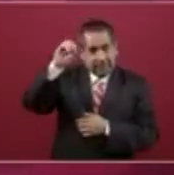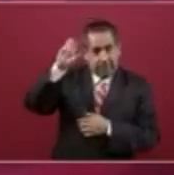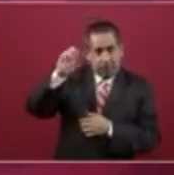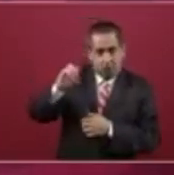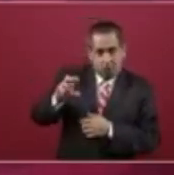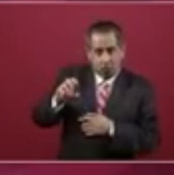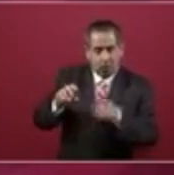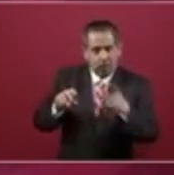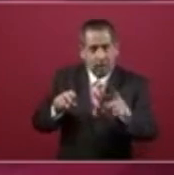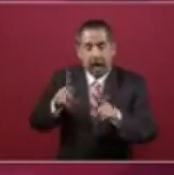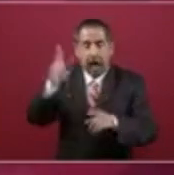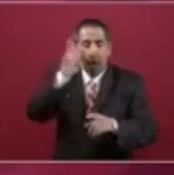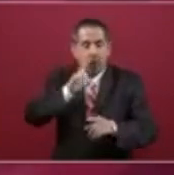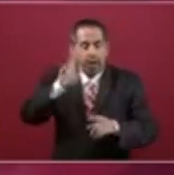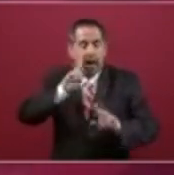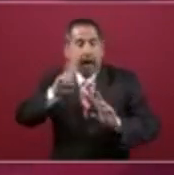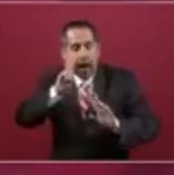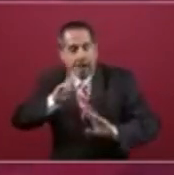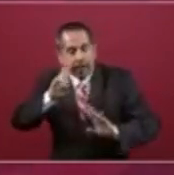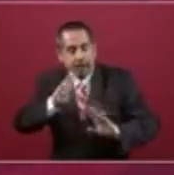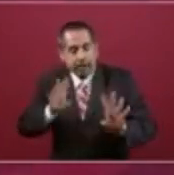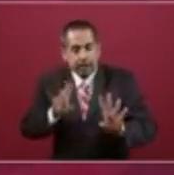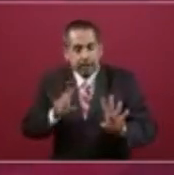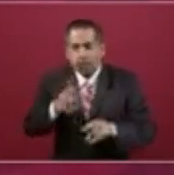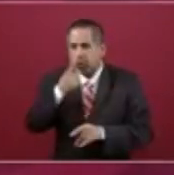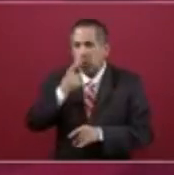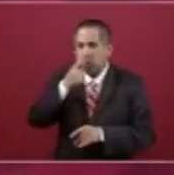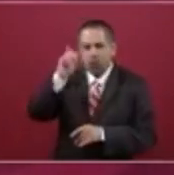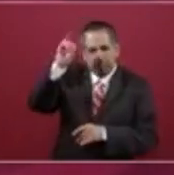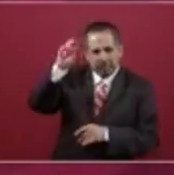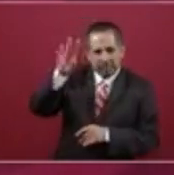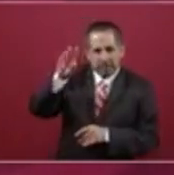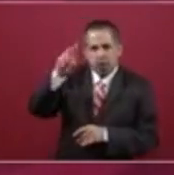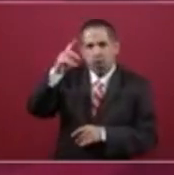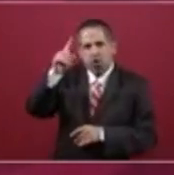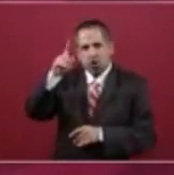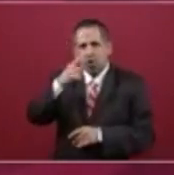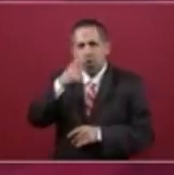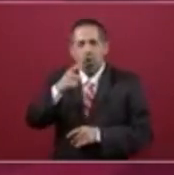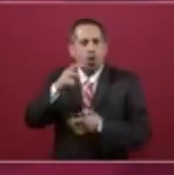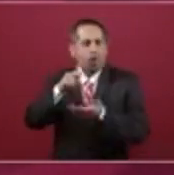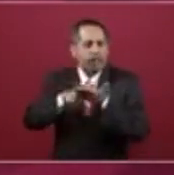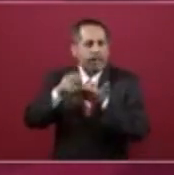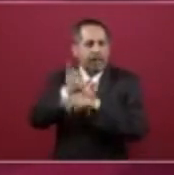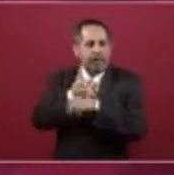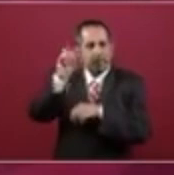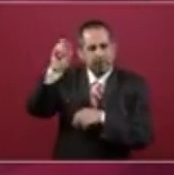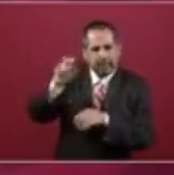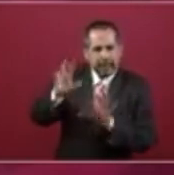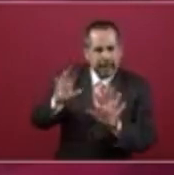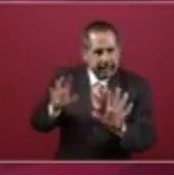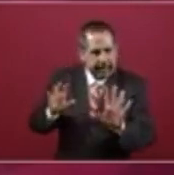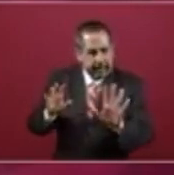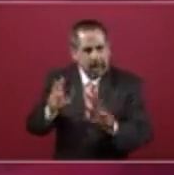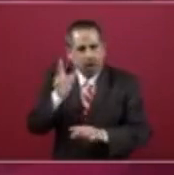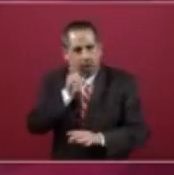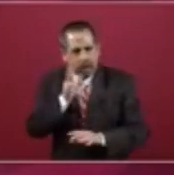a ponerse a prueba. En todas estas medidas vamos a ser